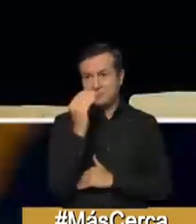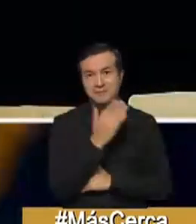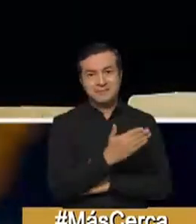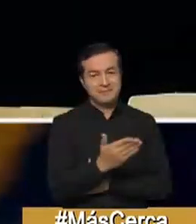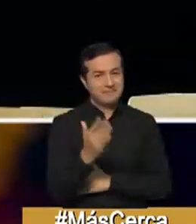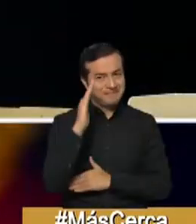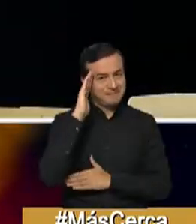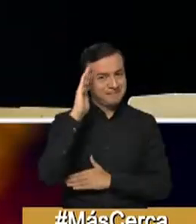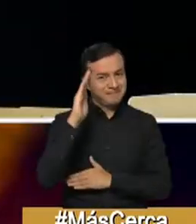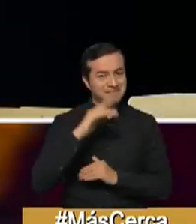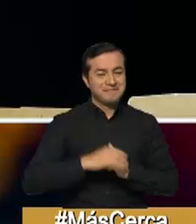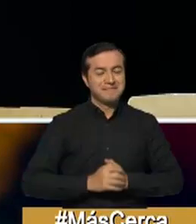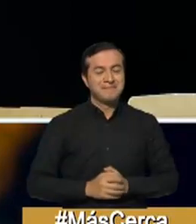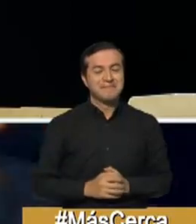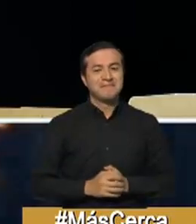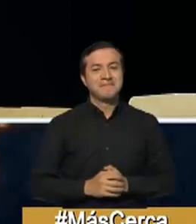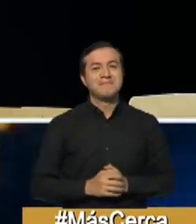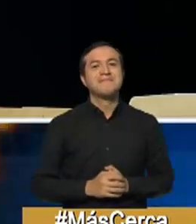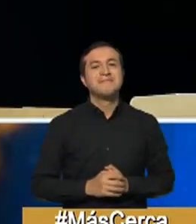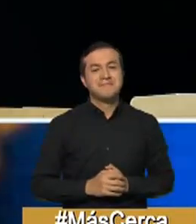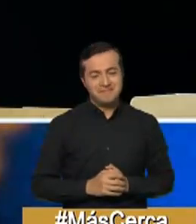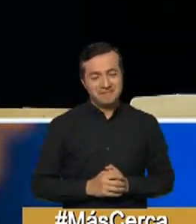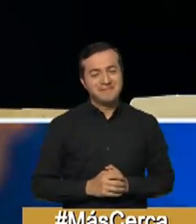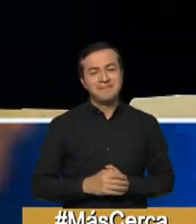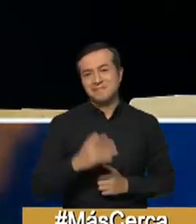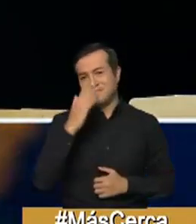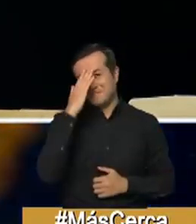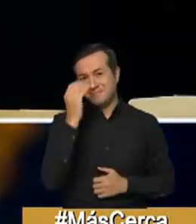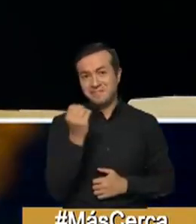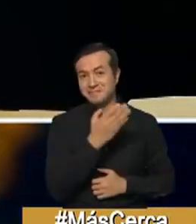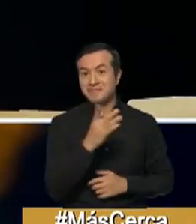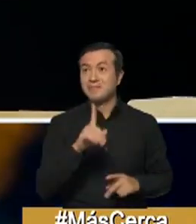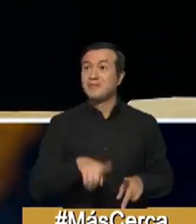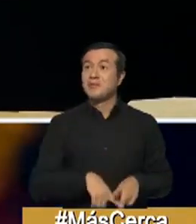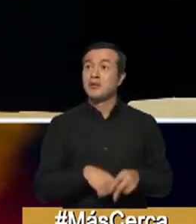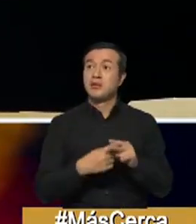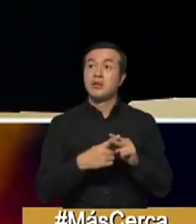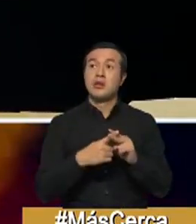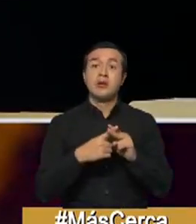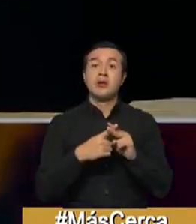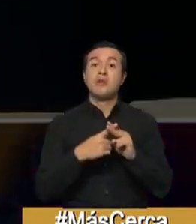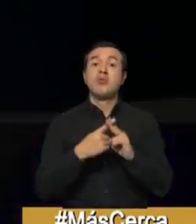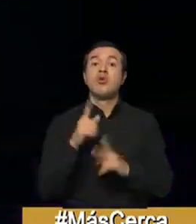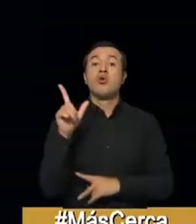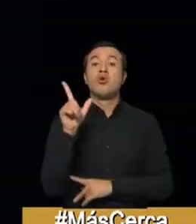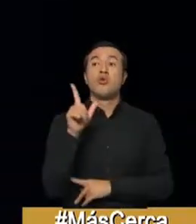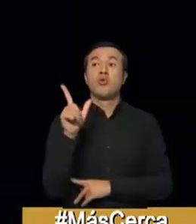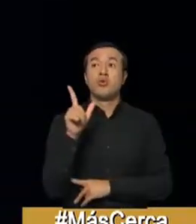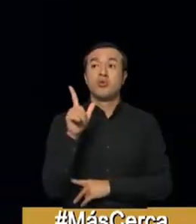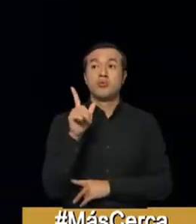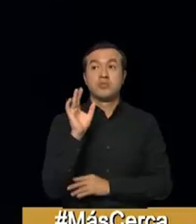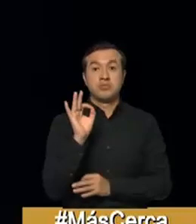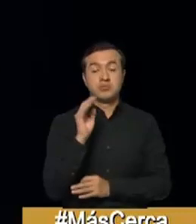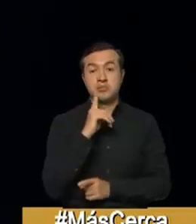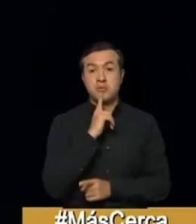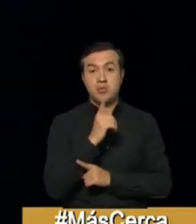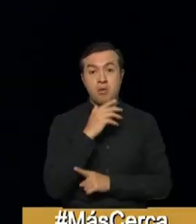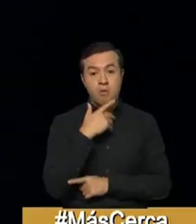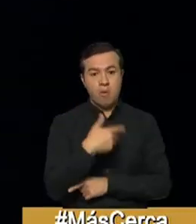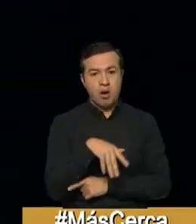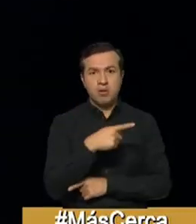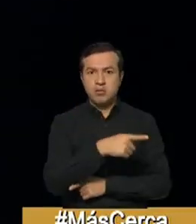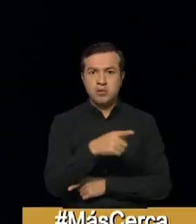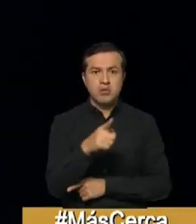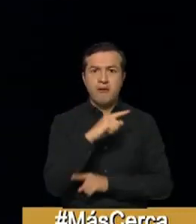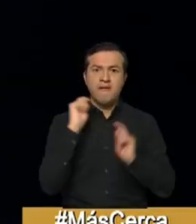Guadalupe. ¿Qué tal, Carla? Buenos días. Empezamos este lunes. Oye, te lo juro que me he quedado impresionada cómo